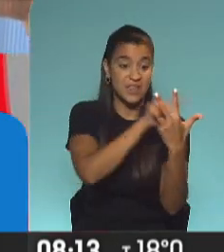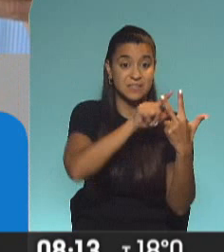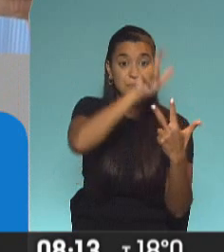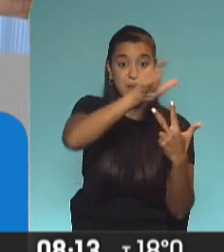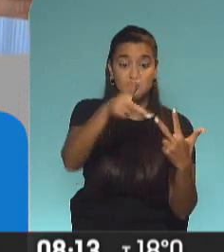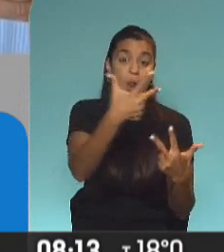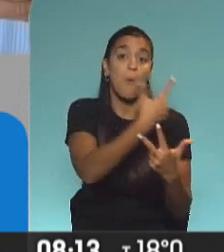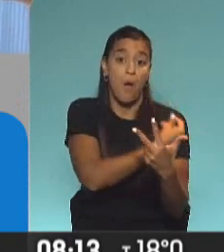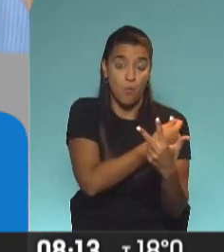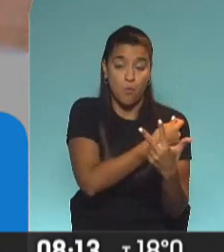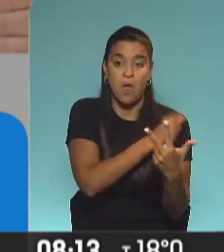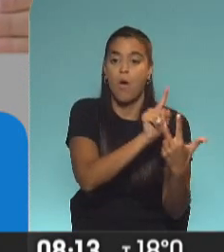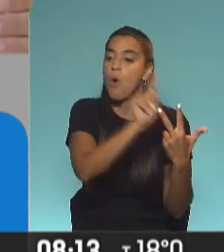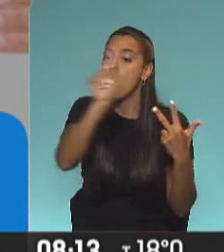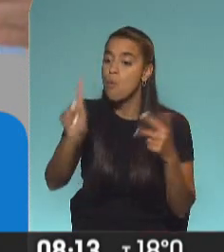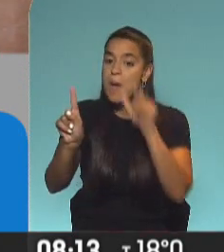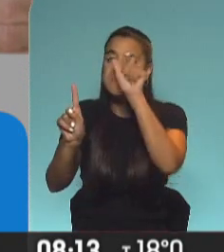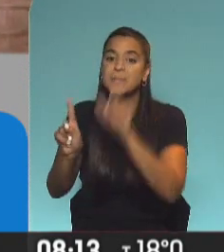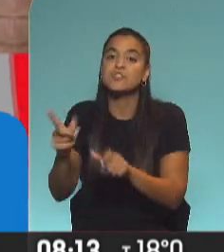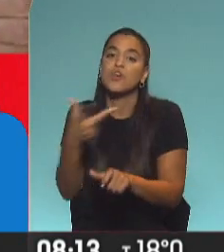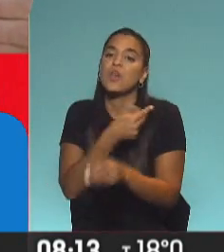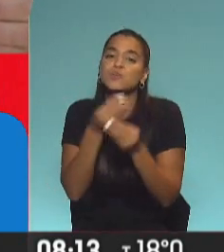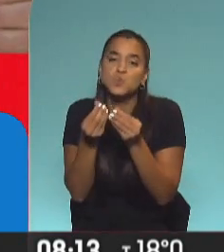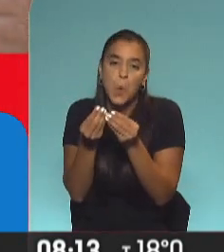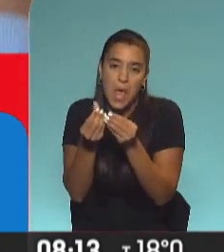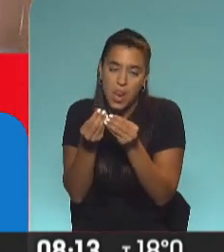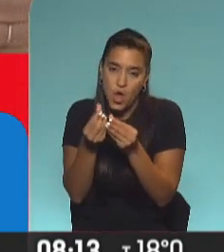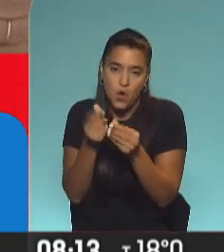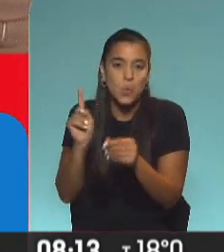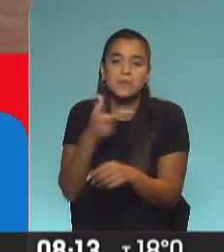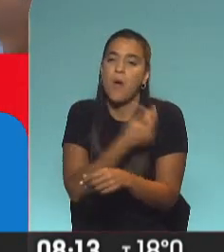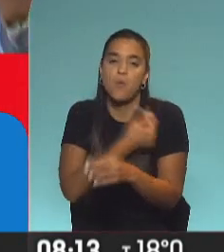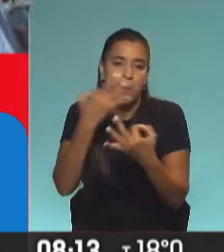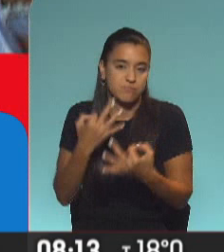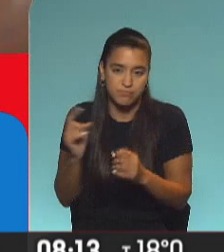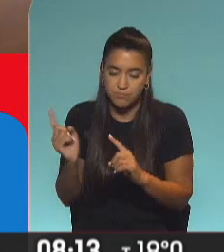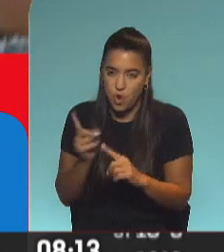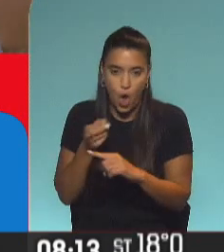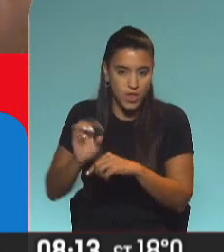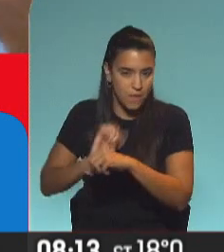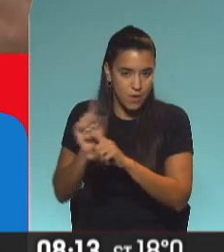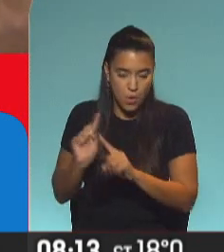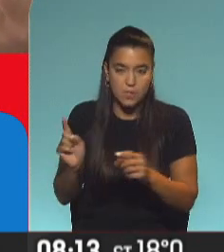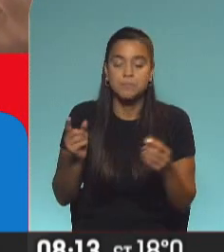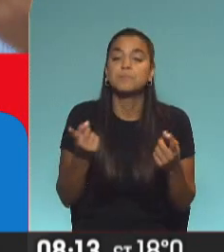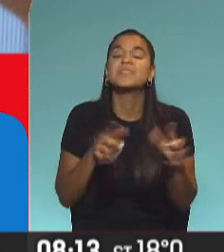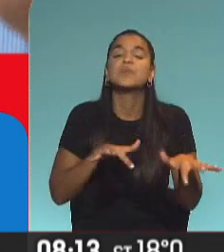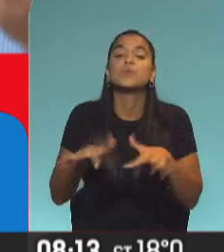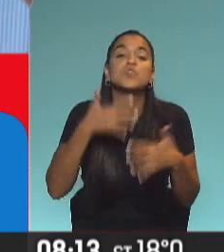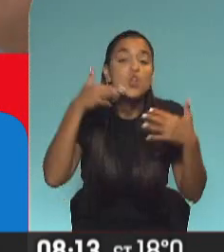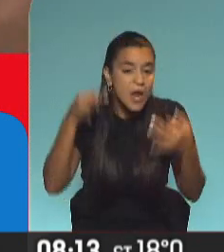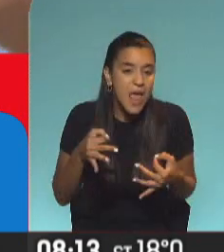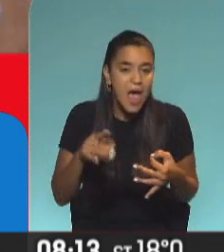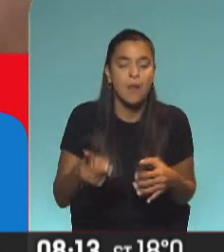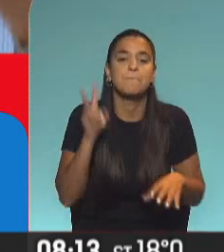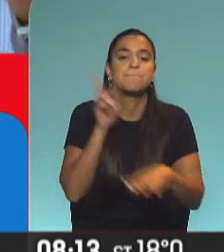personas que recibieron vacuna, una persona ha recibido placebo. Ahora bien, ¿cuál es la situación real de lo que ha pasado frente a